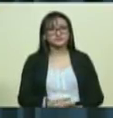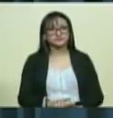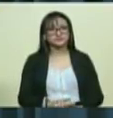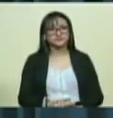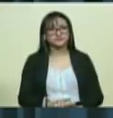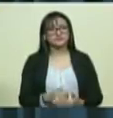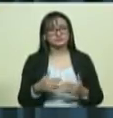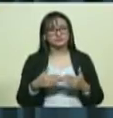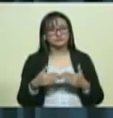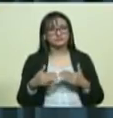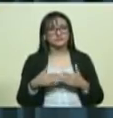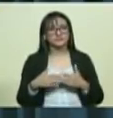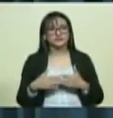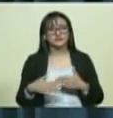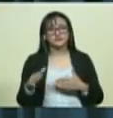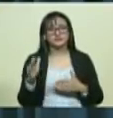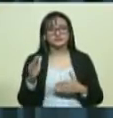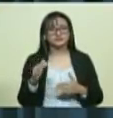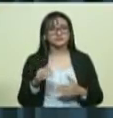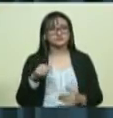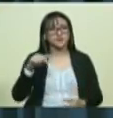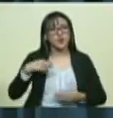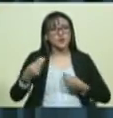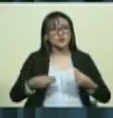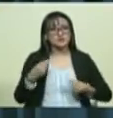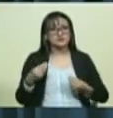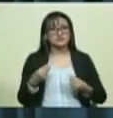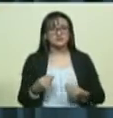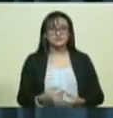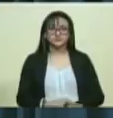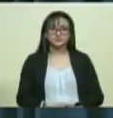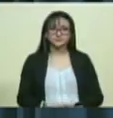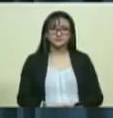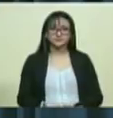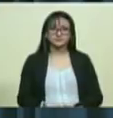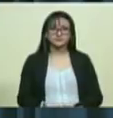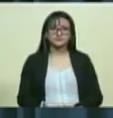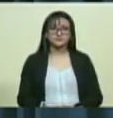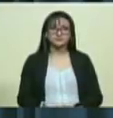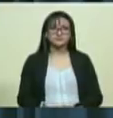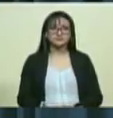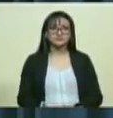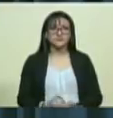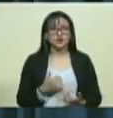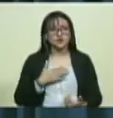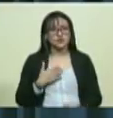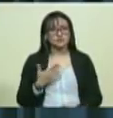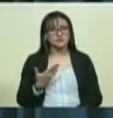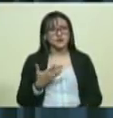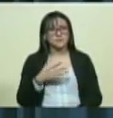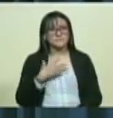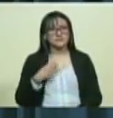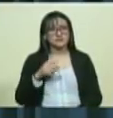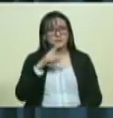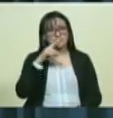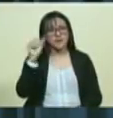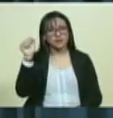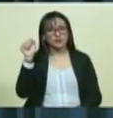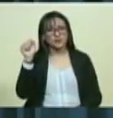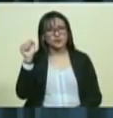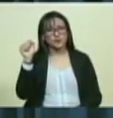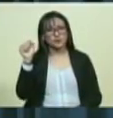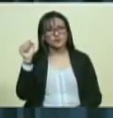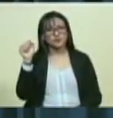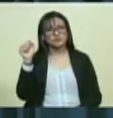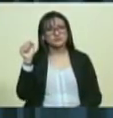candidaturas que están en liza el día de hoy pero si quisiera el presidente maduro nos comisionado para tener un encuentro con ustedes